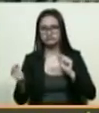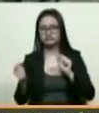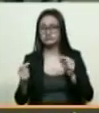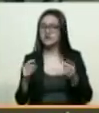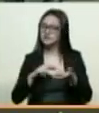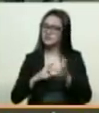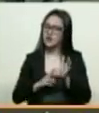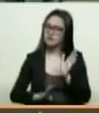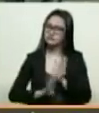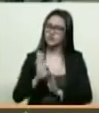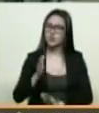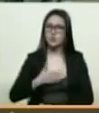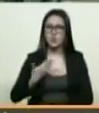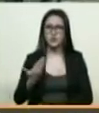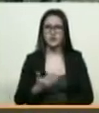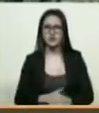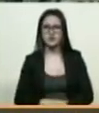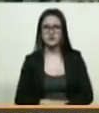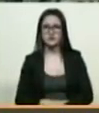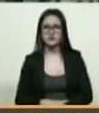avanzar, para